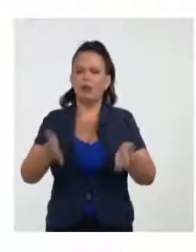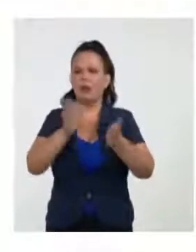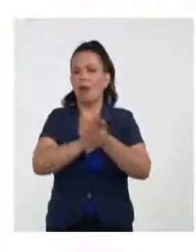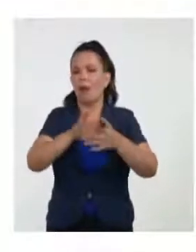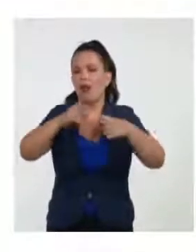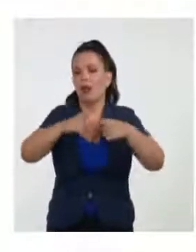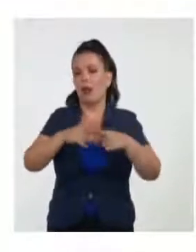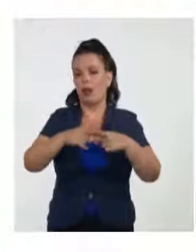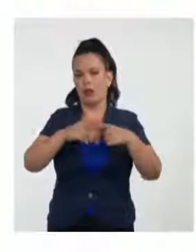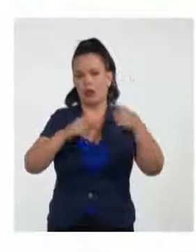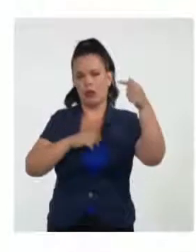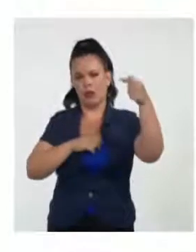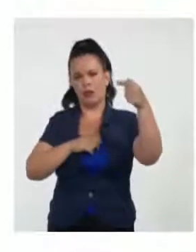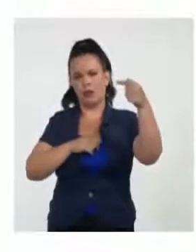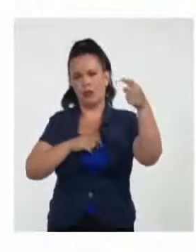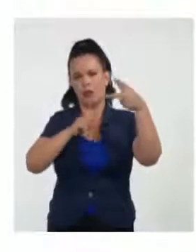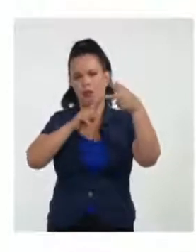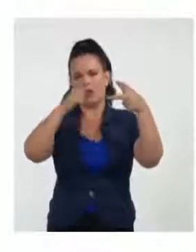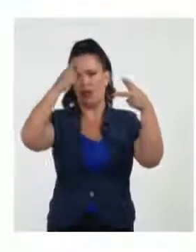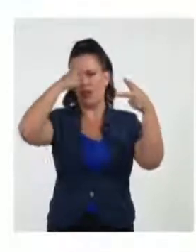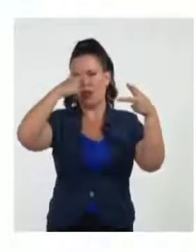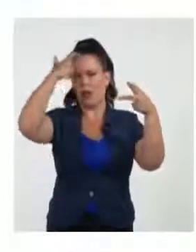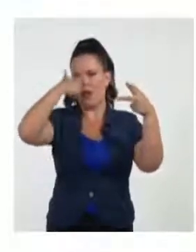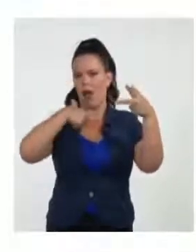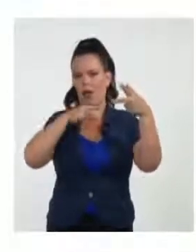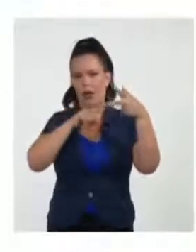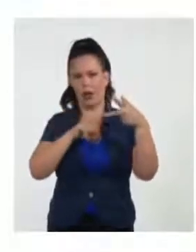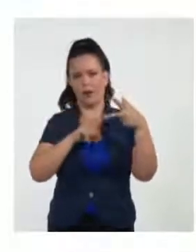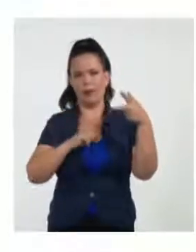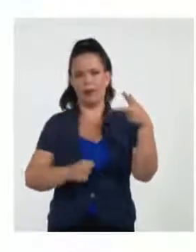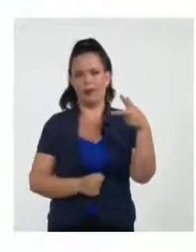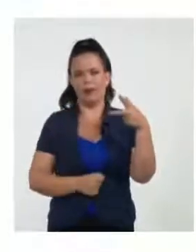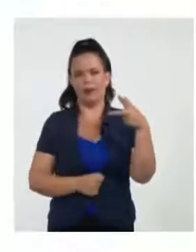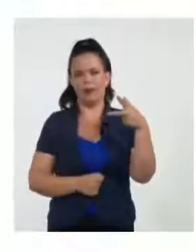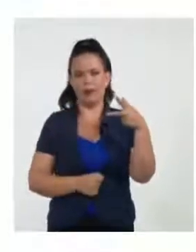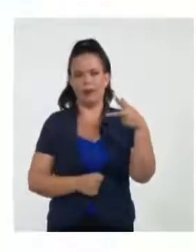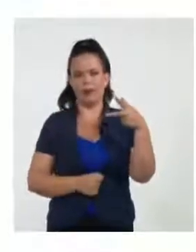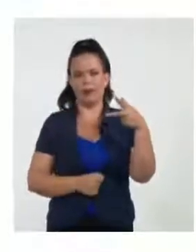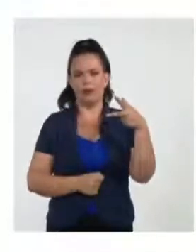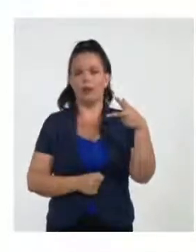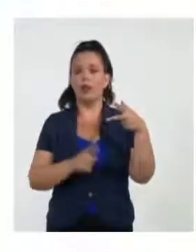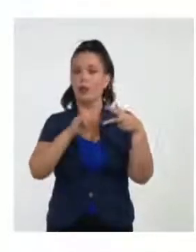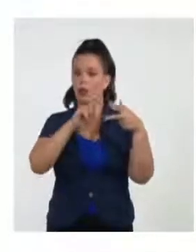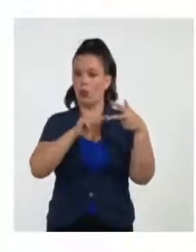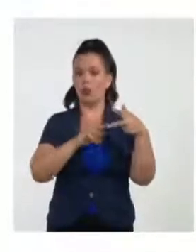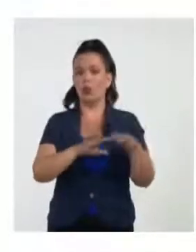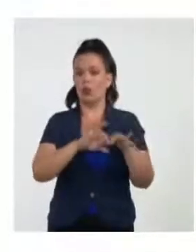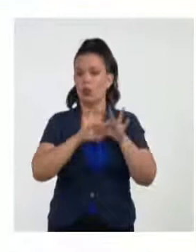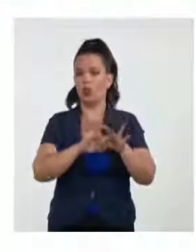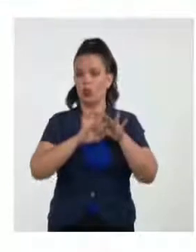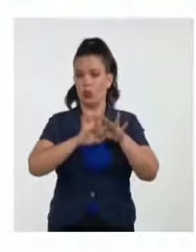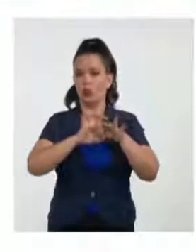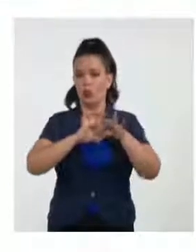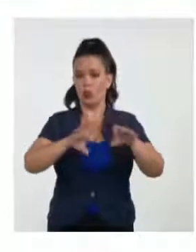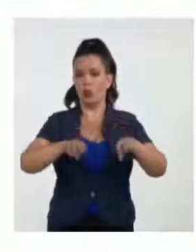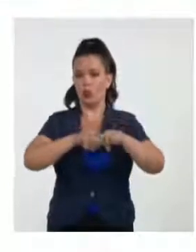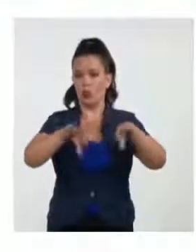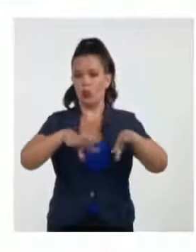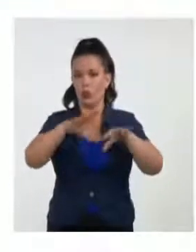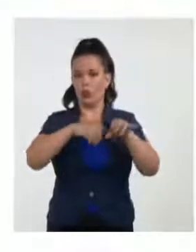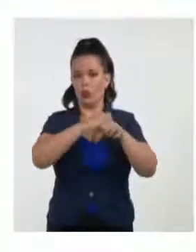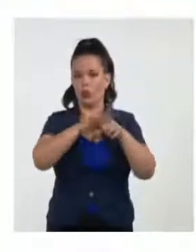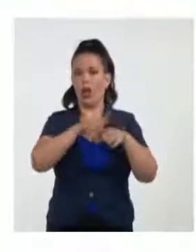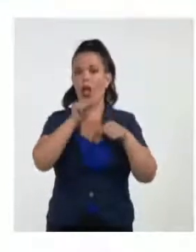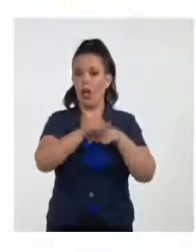lugar, Ciego de Ávila en segundo lugar, son de las provincias con una mayor complejidad epidemiológica, donde además se adoptan